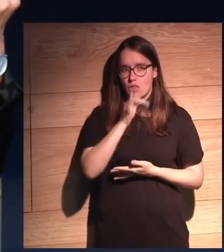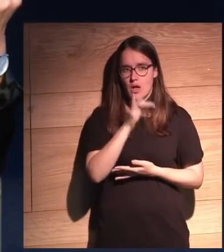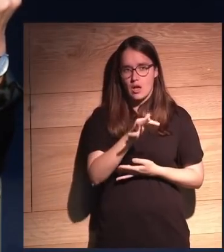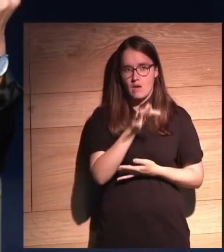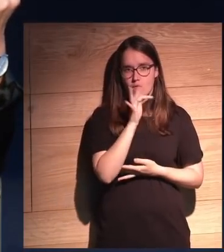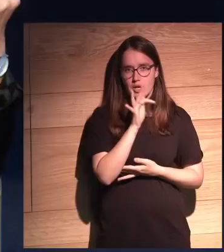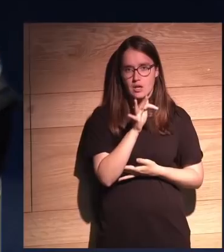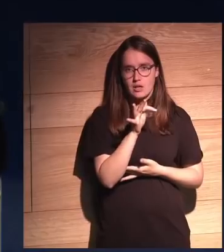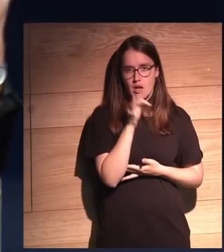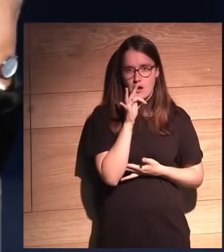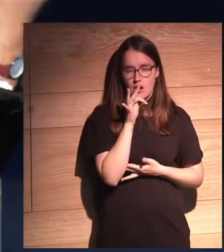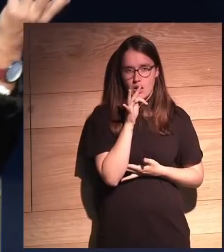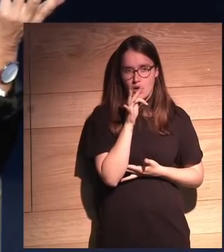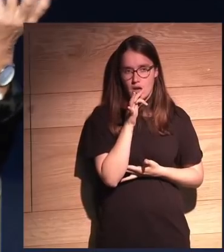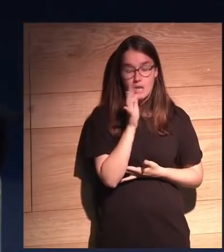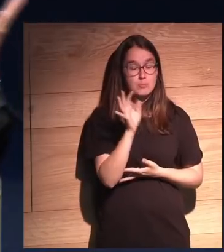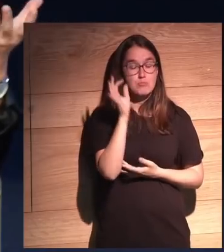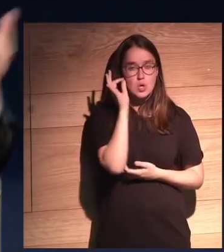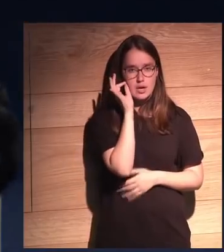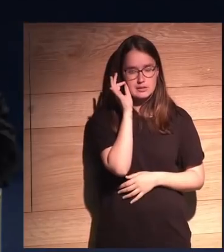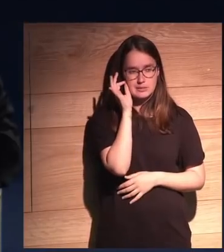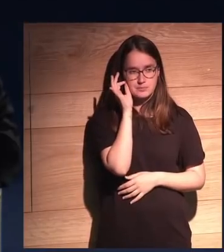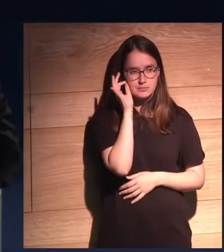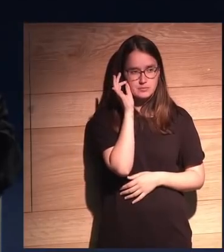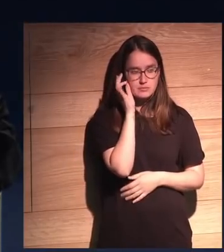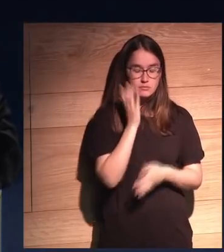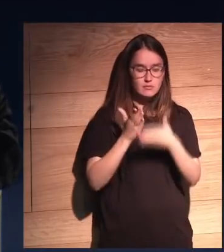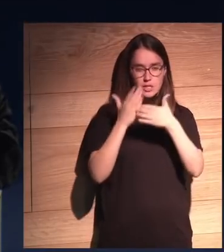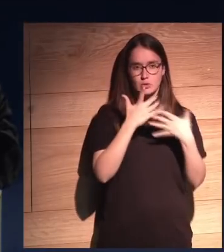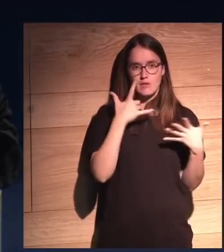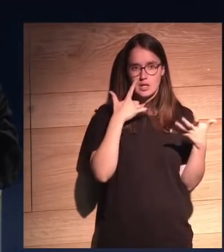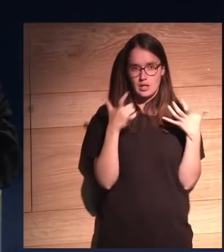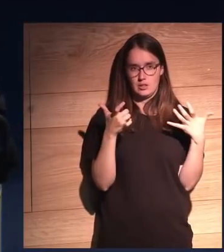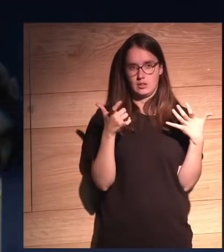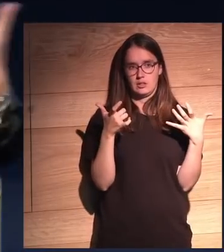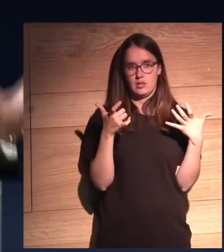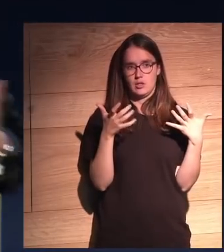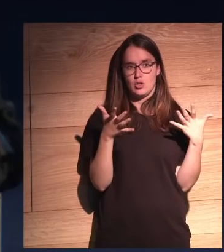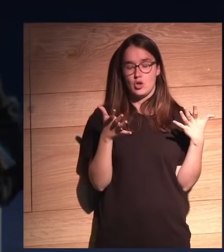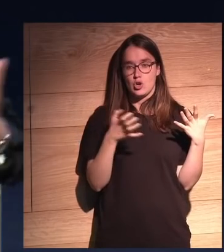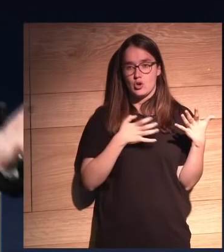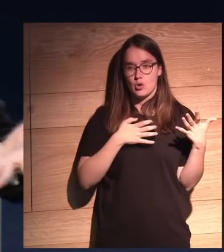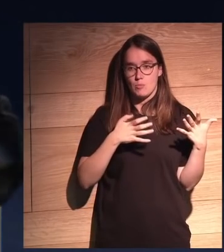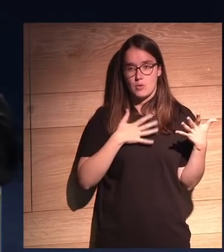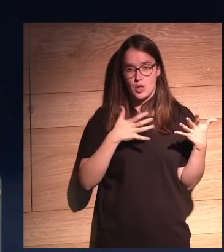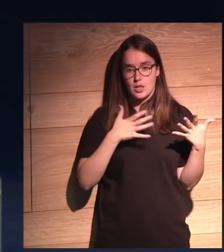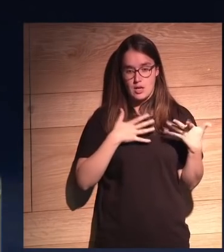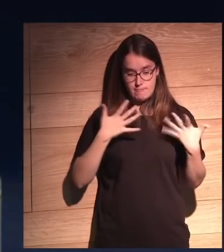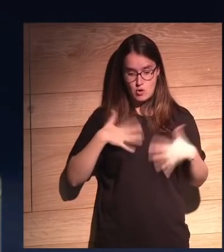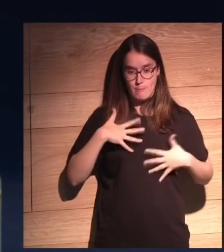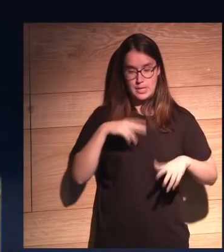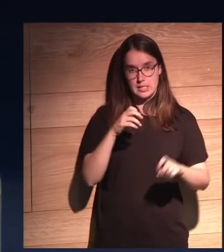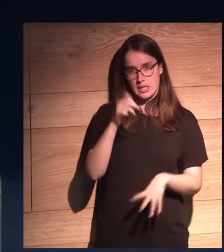podían estas mujeres que estudiaban arte, no podían hacer retratos del natural